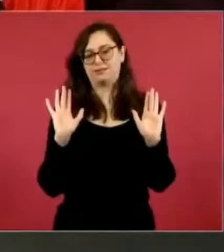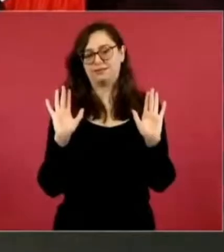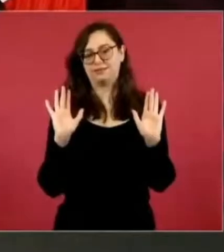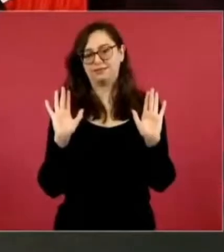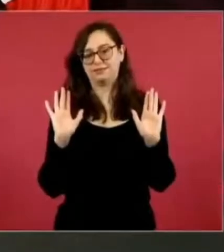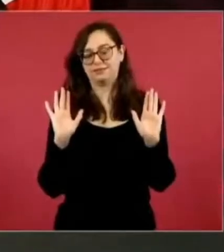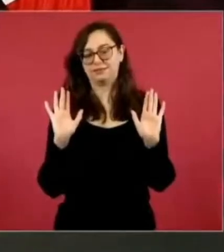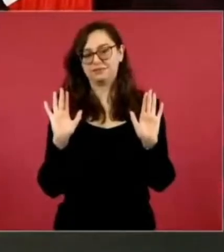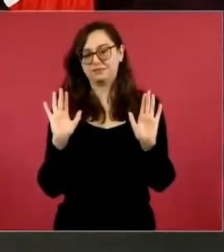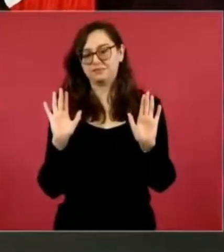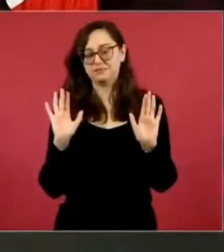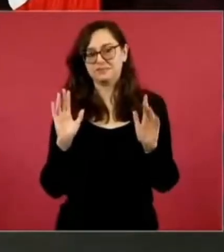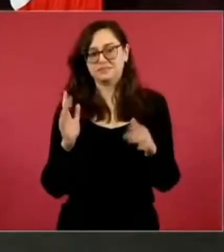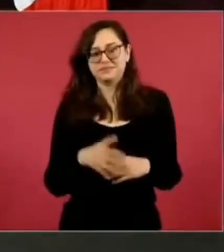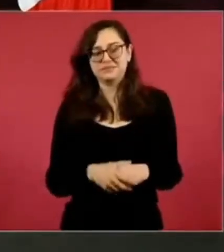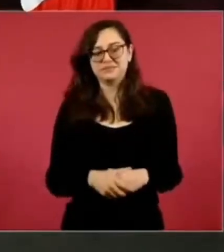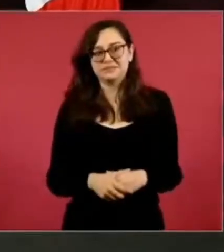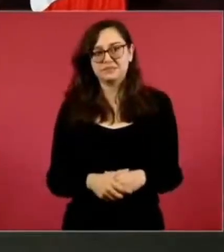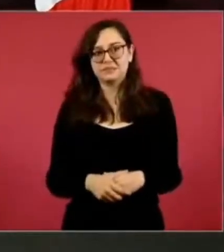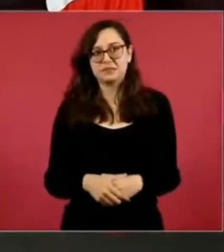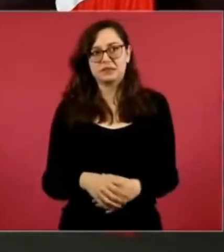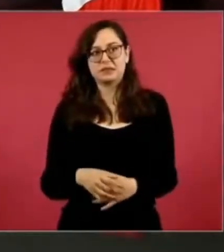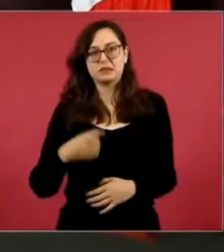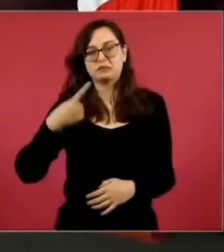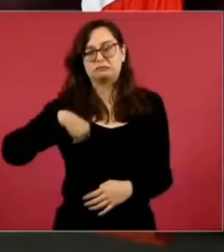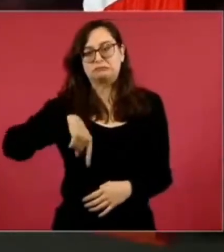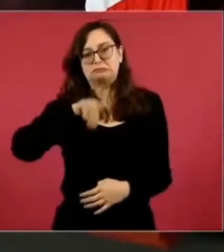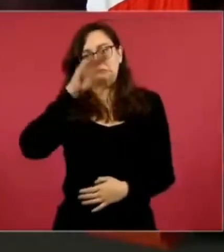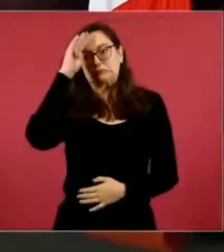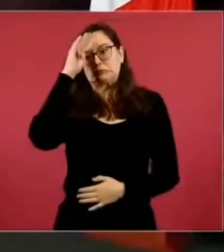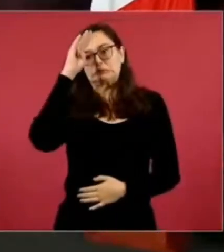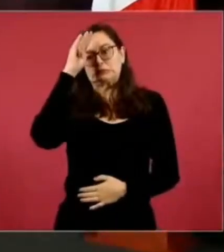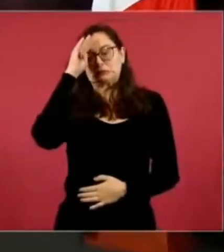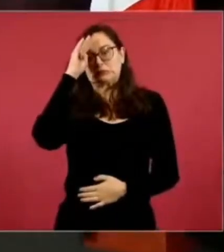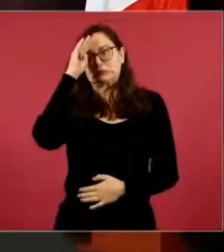Nosotros los mexicanos tenemos que poner por delante